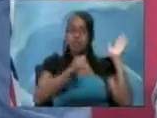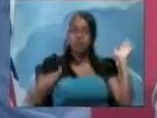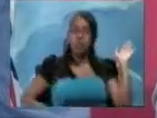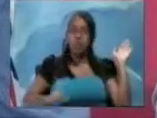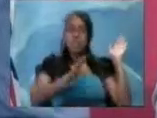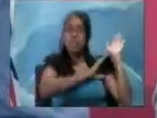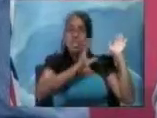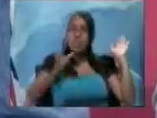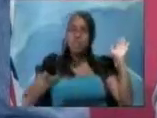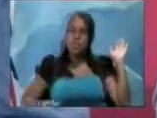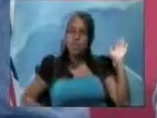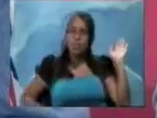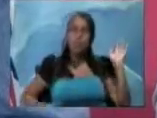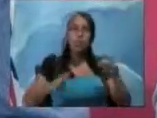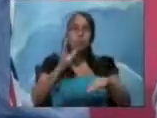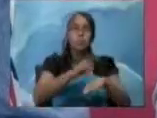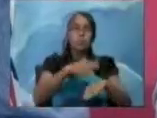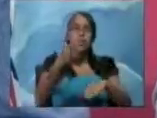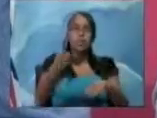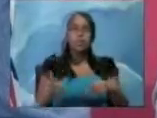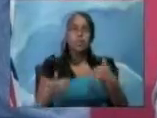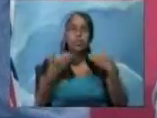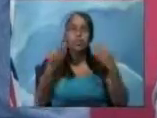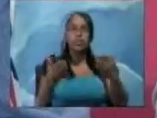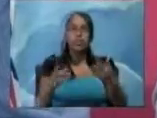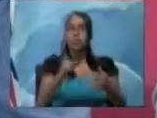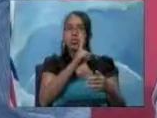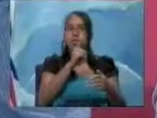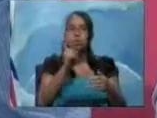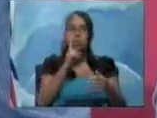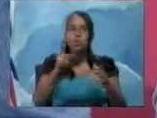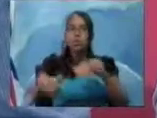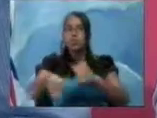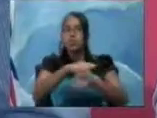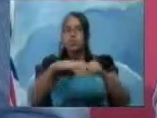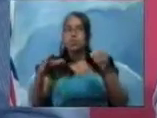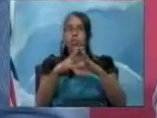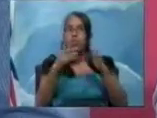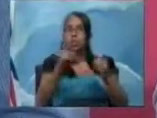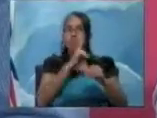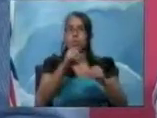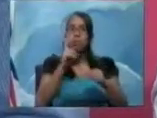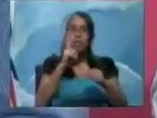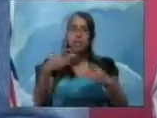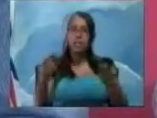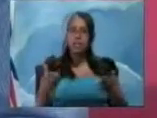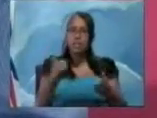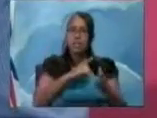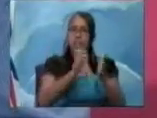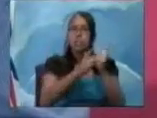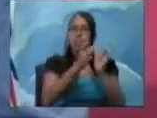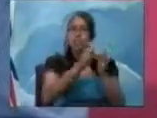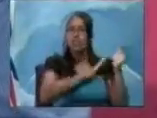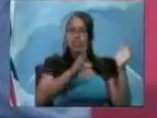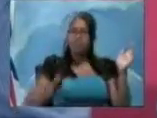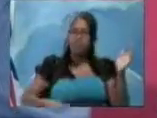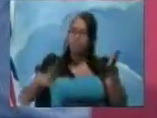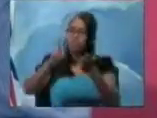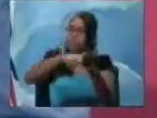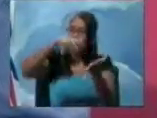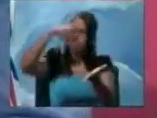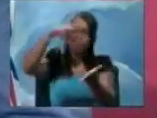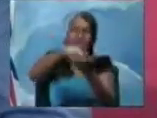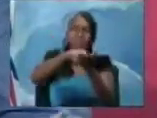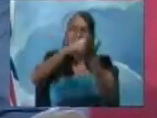ha hecho señor porque le dio nombre sobre todo nombre que sobre el nombre de Jesús se doble toda